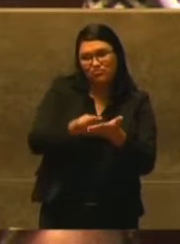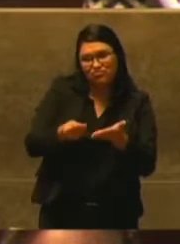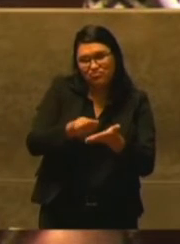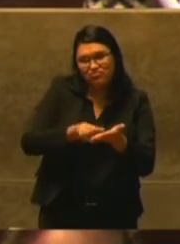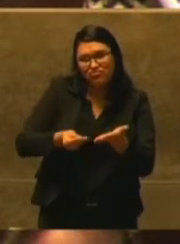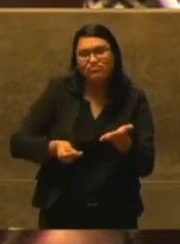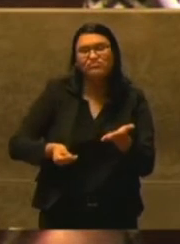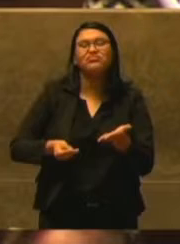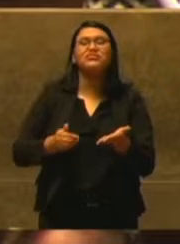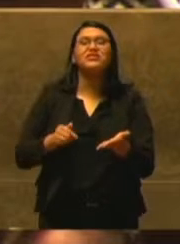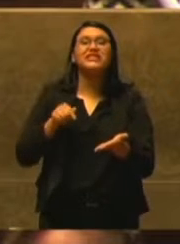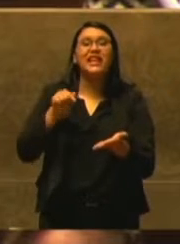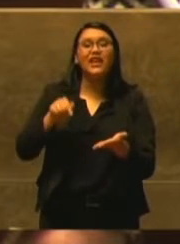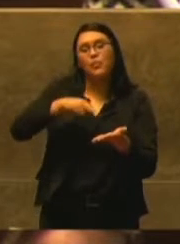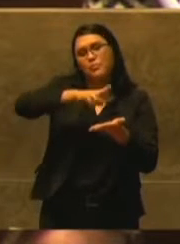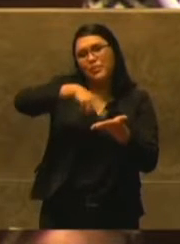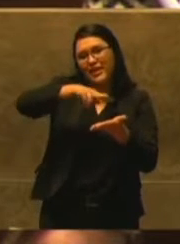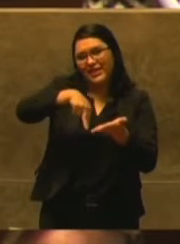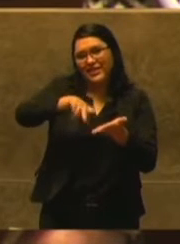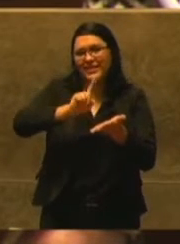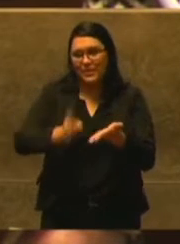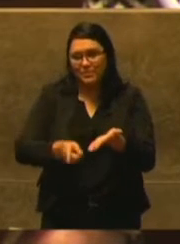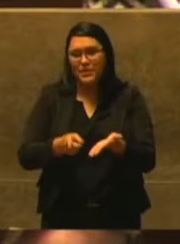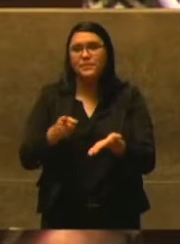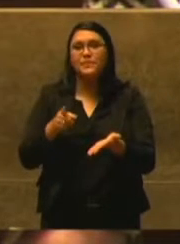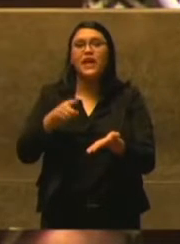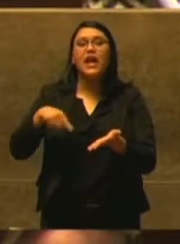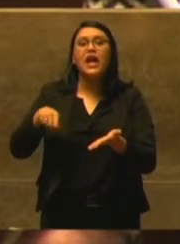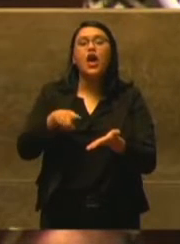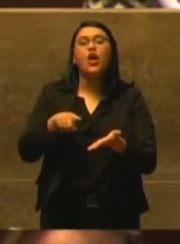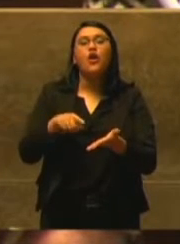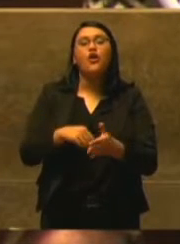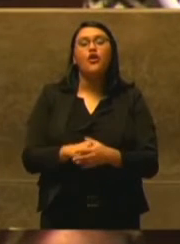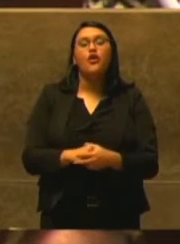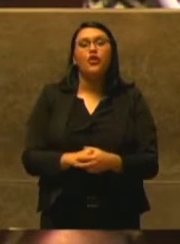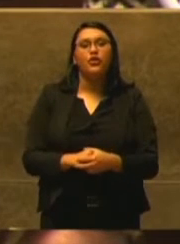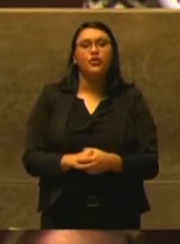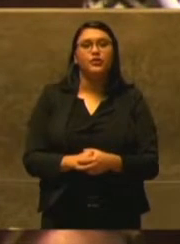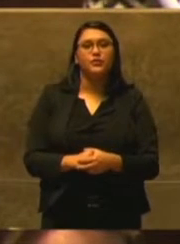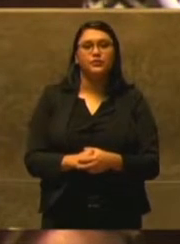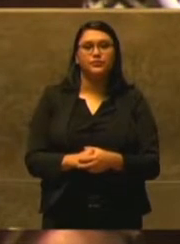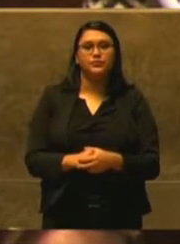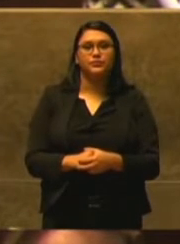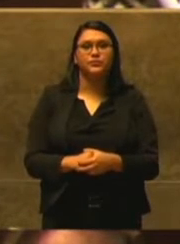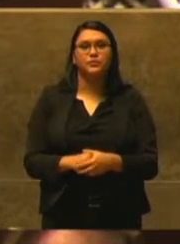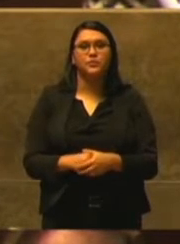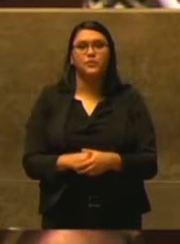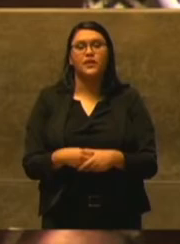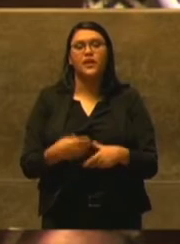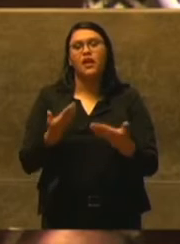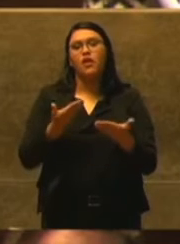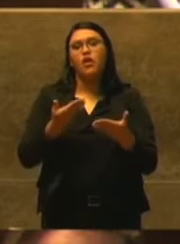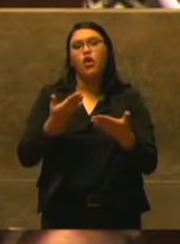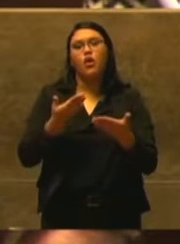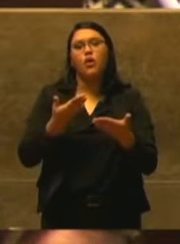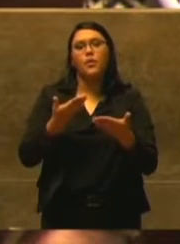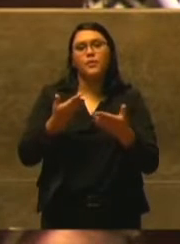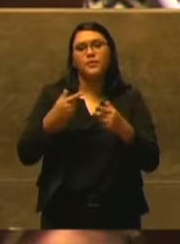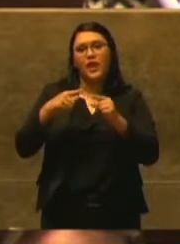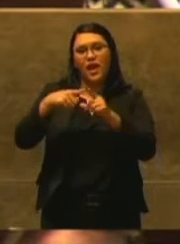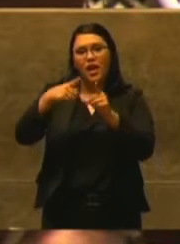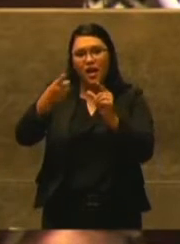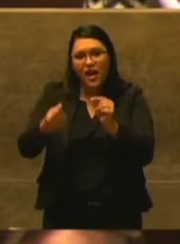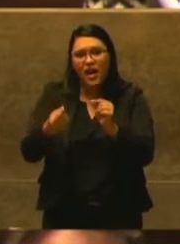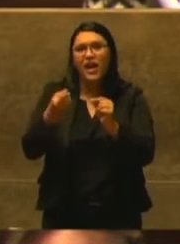crearon, diseñaron y pintaron con hojas, con frutas, con cosas del